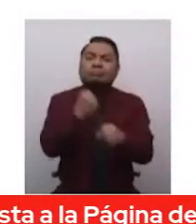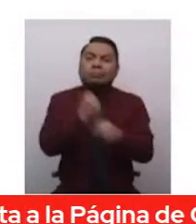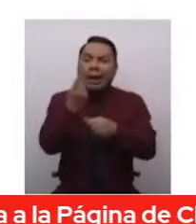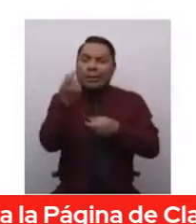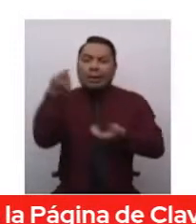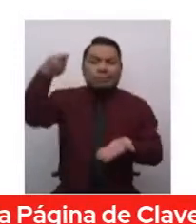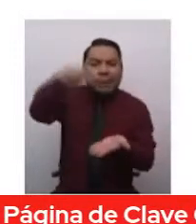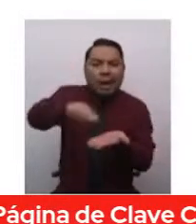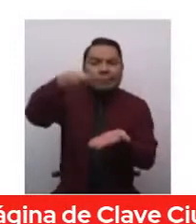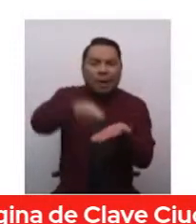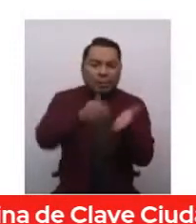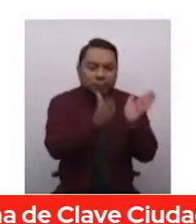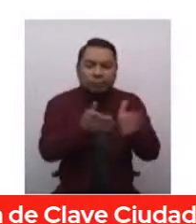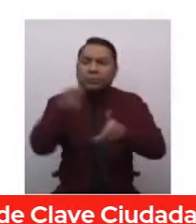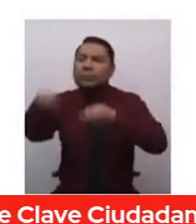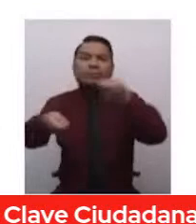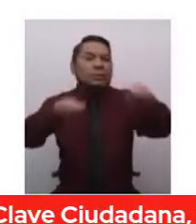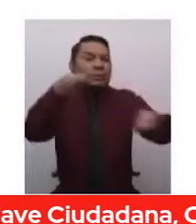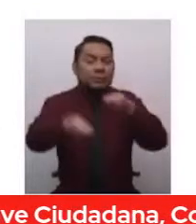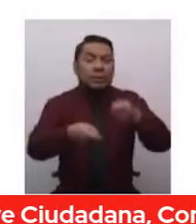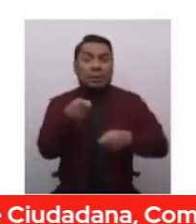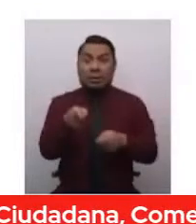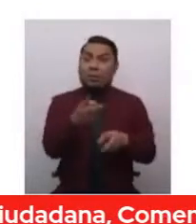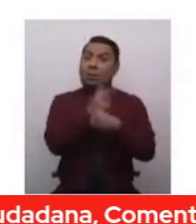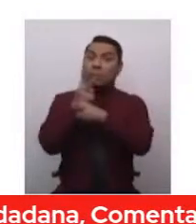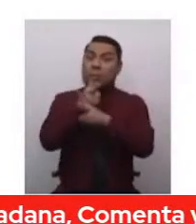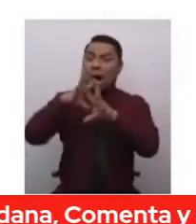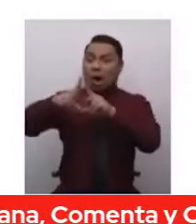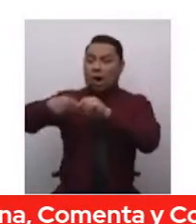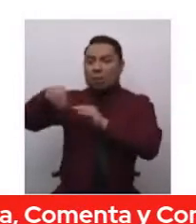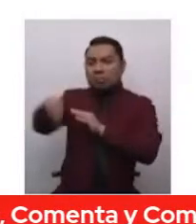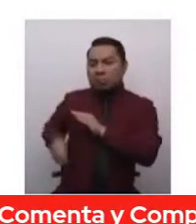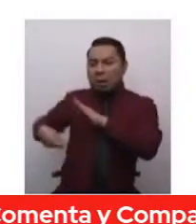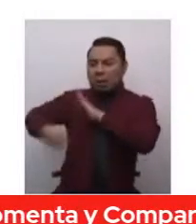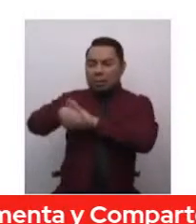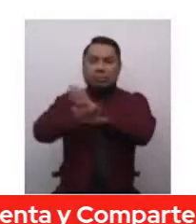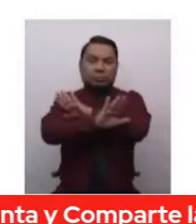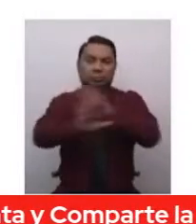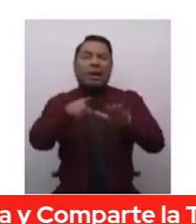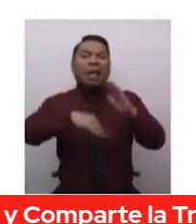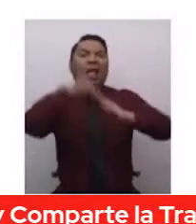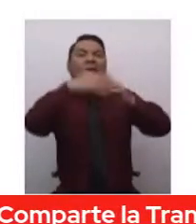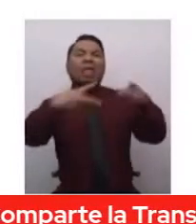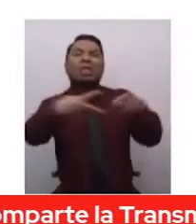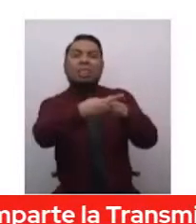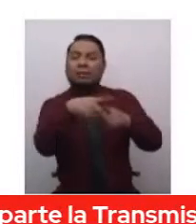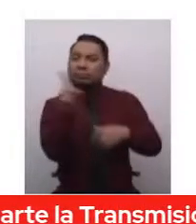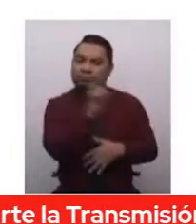presupuestos asignados, evitando casos de corrupción y obras públicas incompletas.